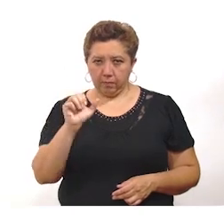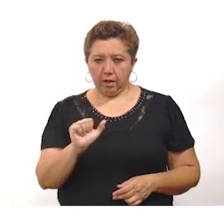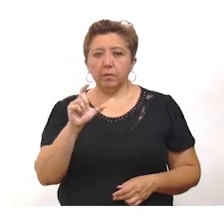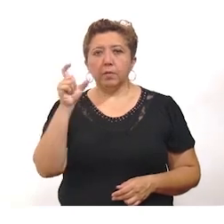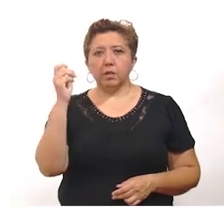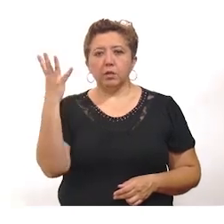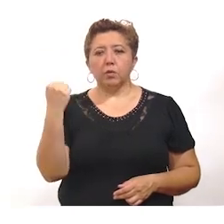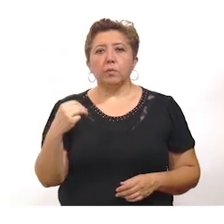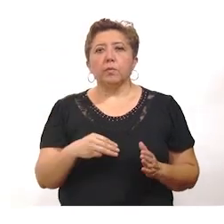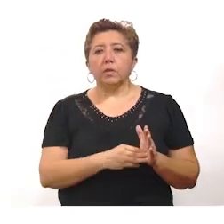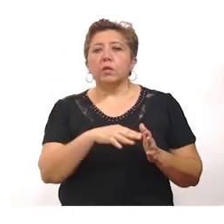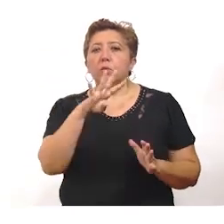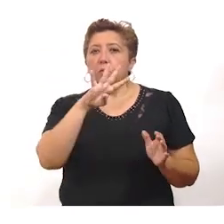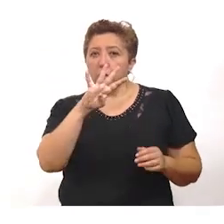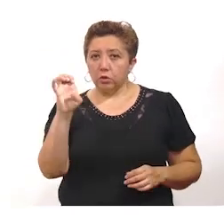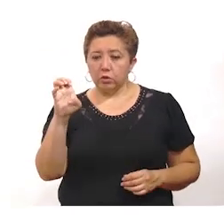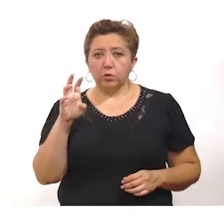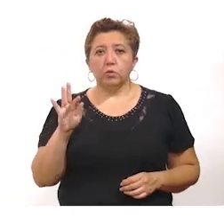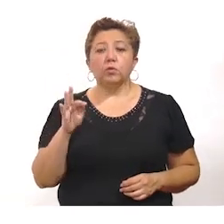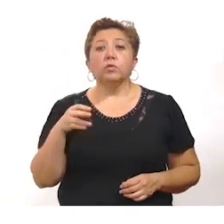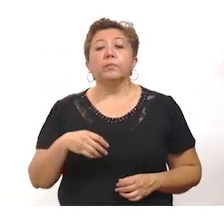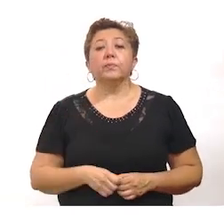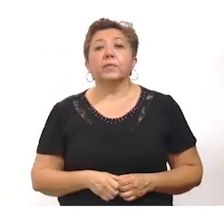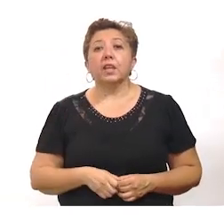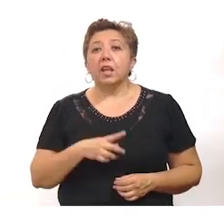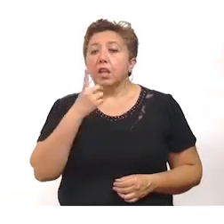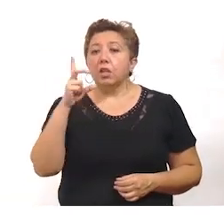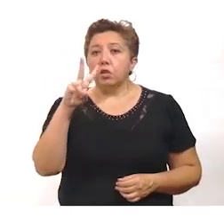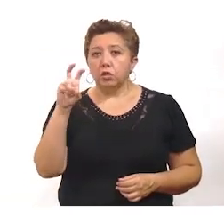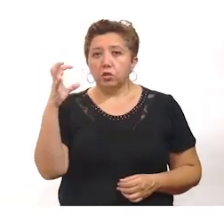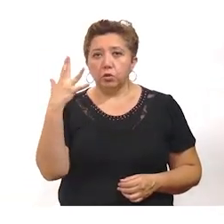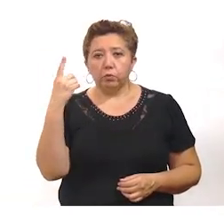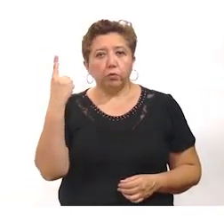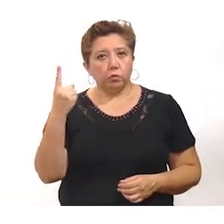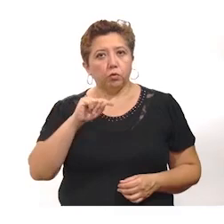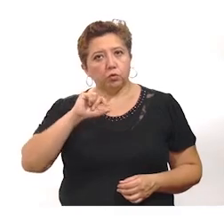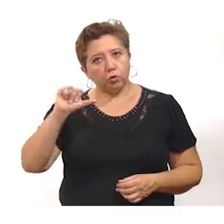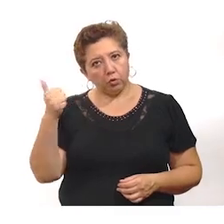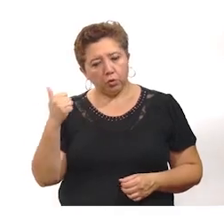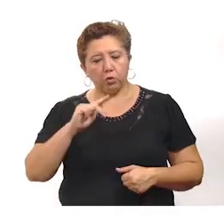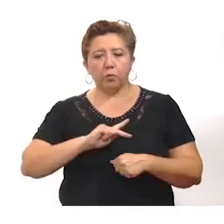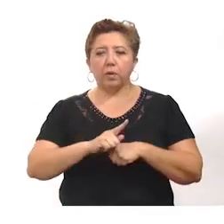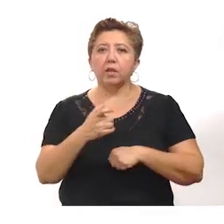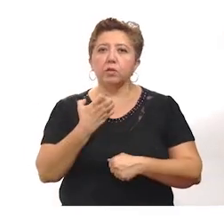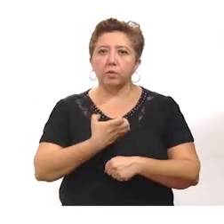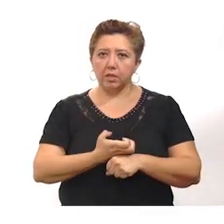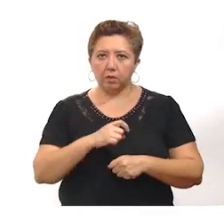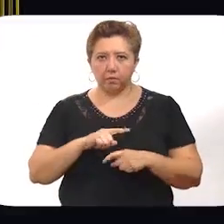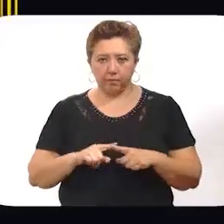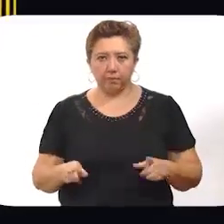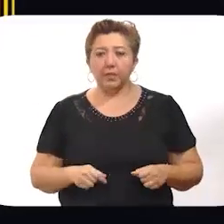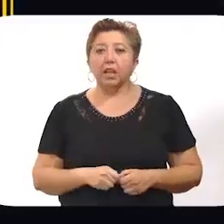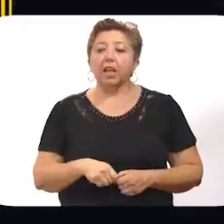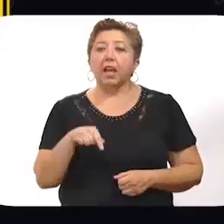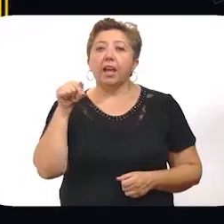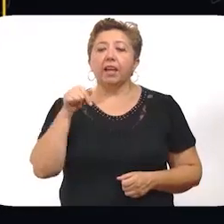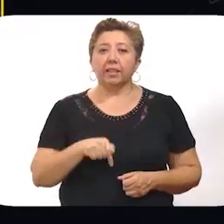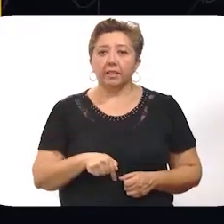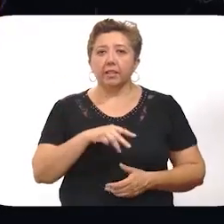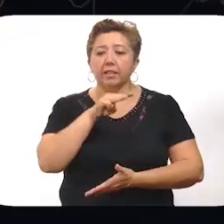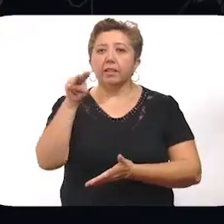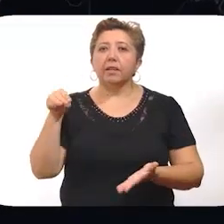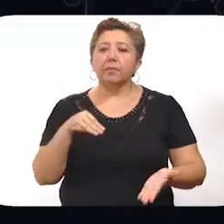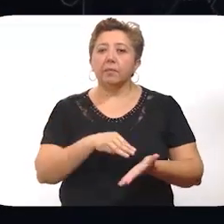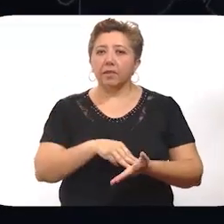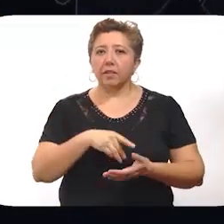los 29.489 casos positivos, 251 son de otro país u otro estado. Específicamente,